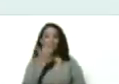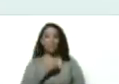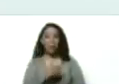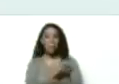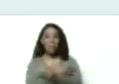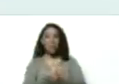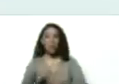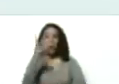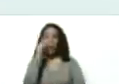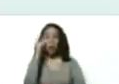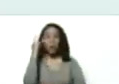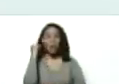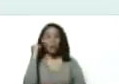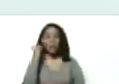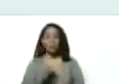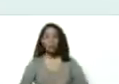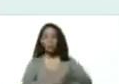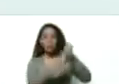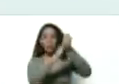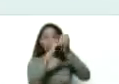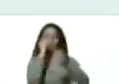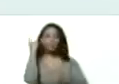Millones de líderes y lideresas